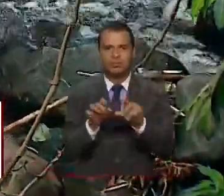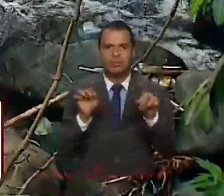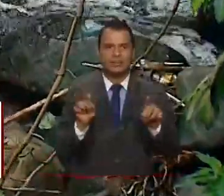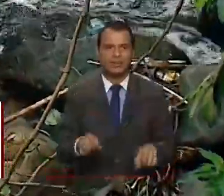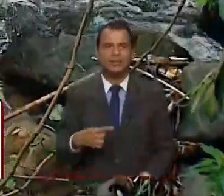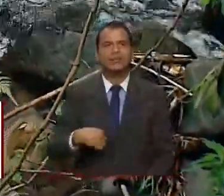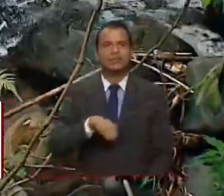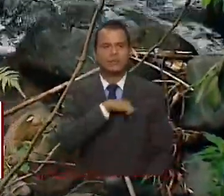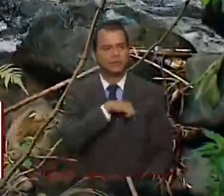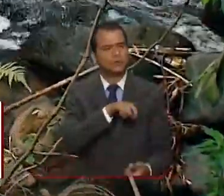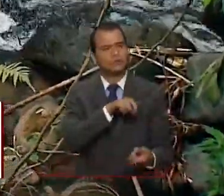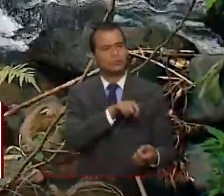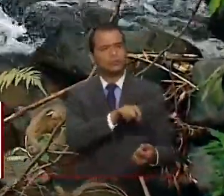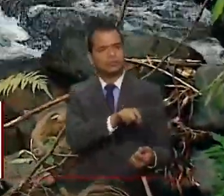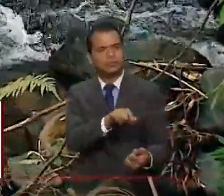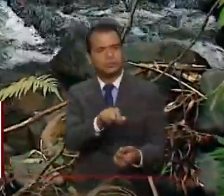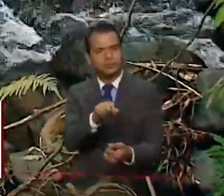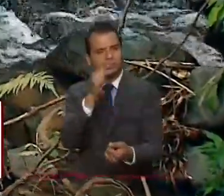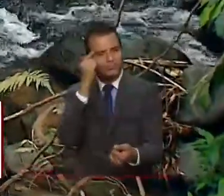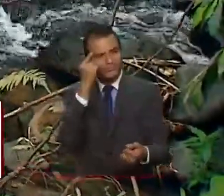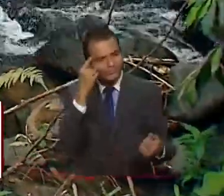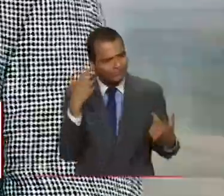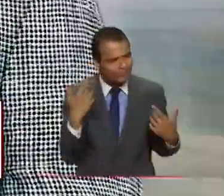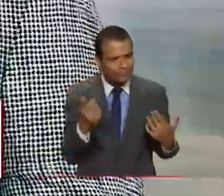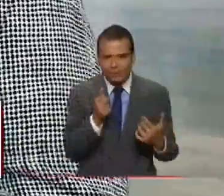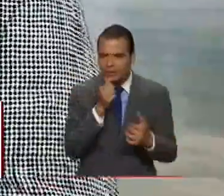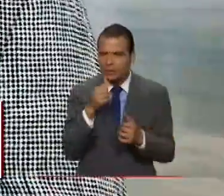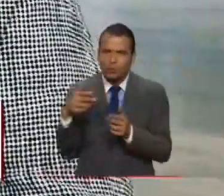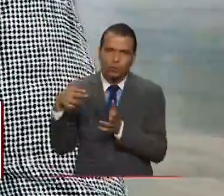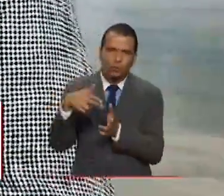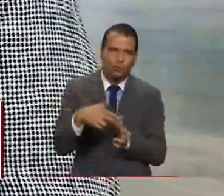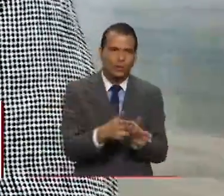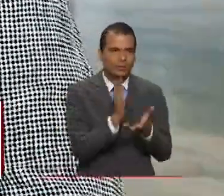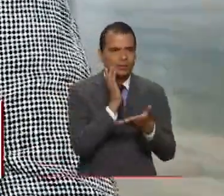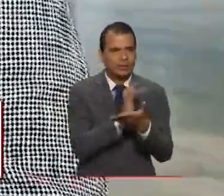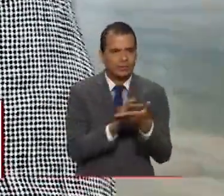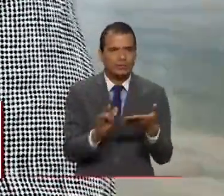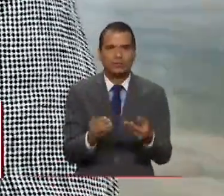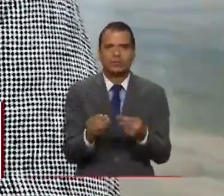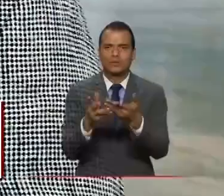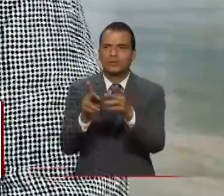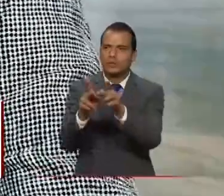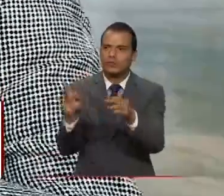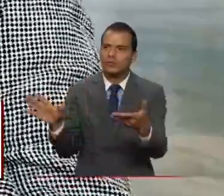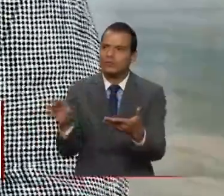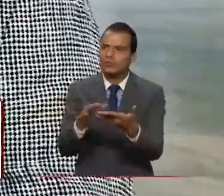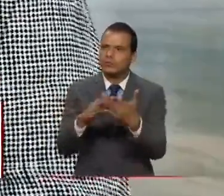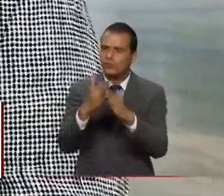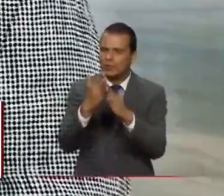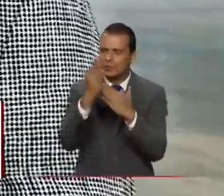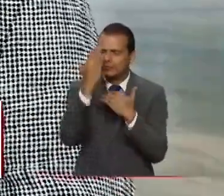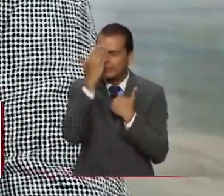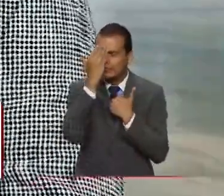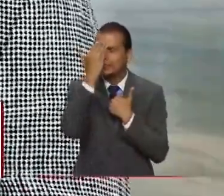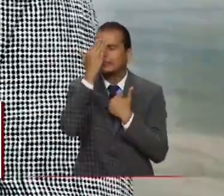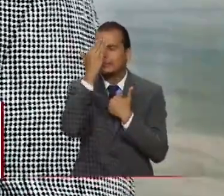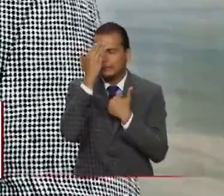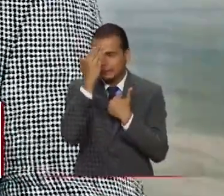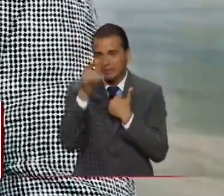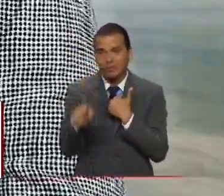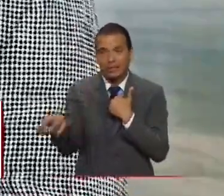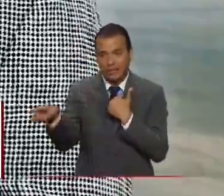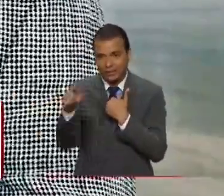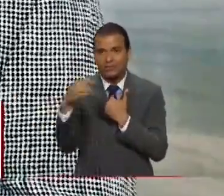sus inversiones buscando recuperar nuestros ríos y generando una conciencia ambiental en las comunidades que de alguna u otra manera son las